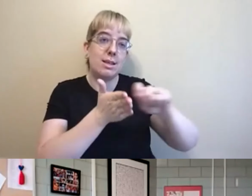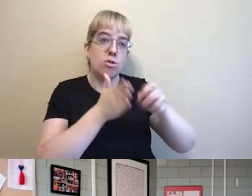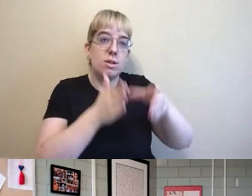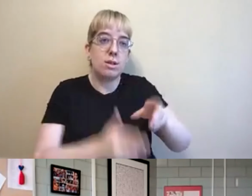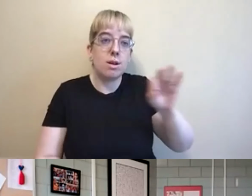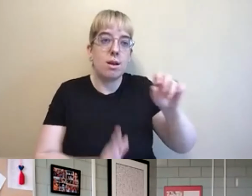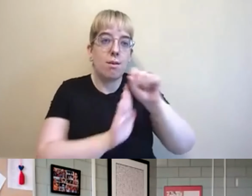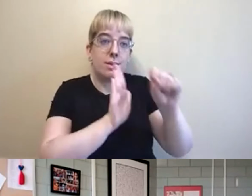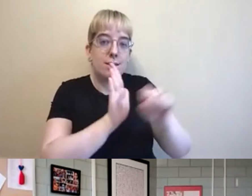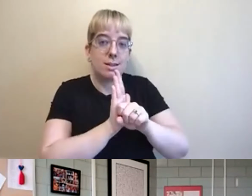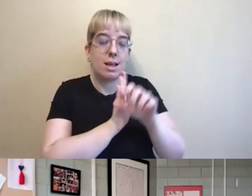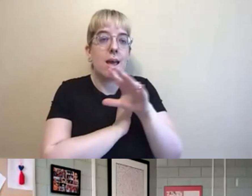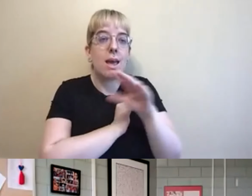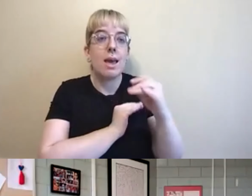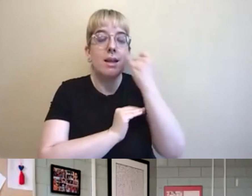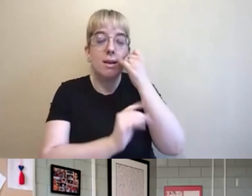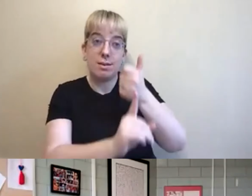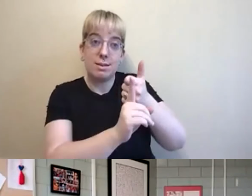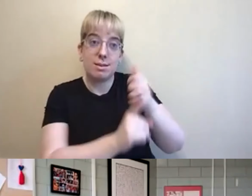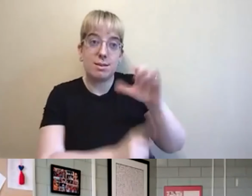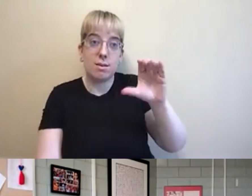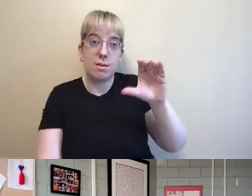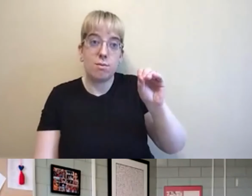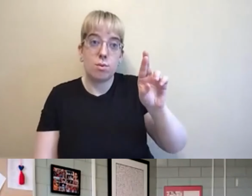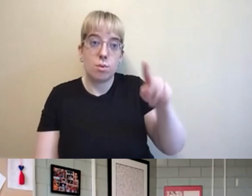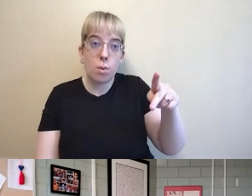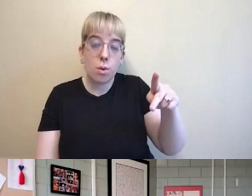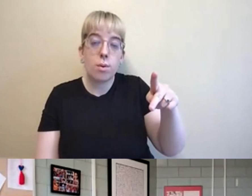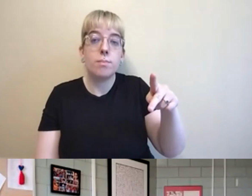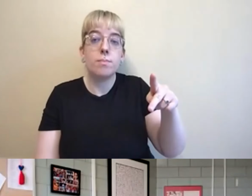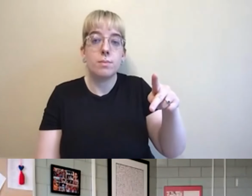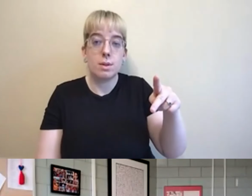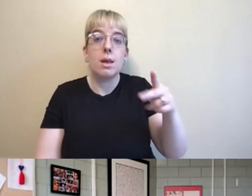puede arreglar con el estado y presentar la